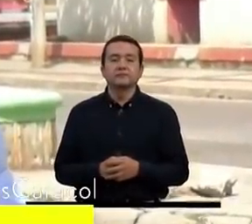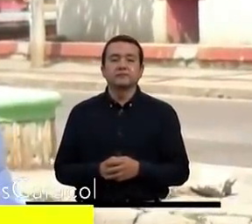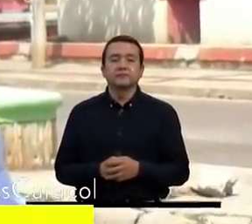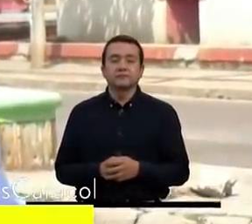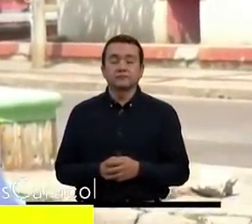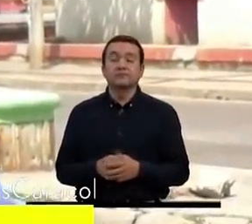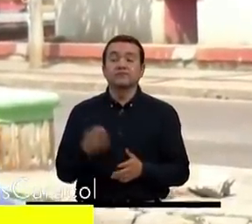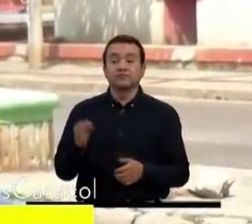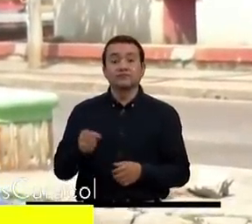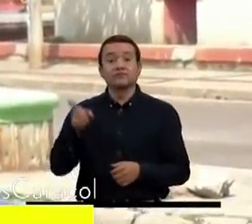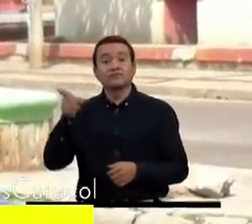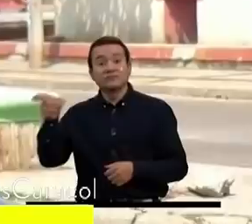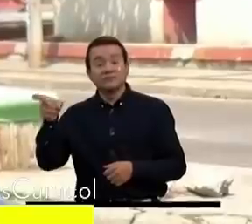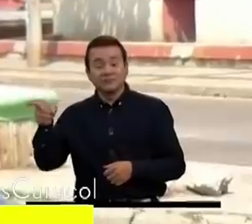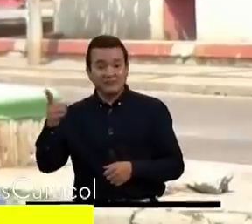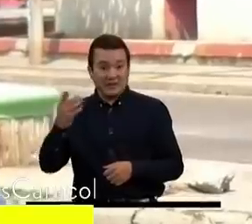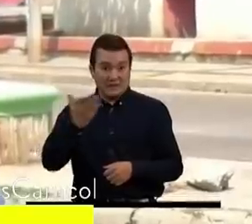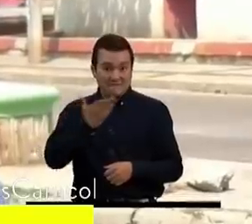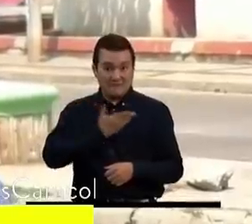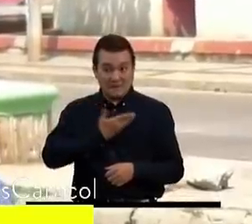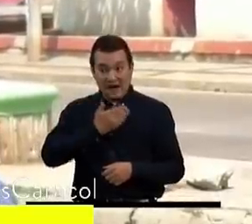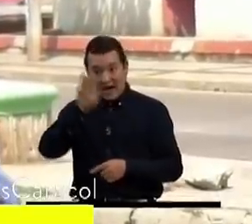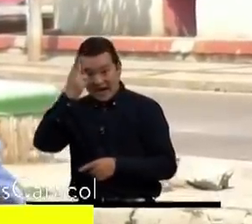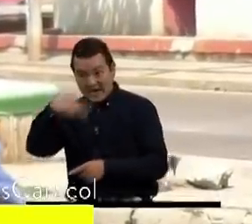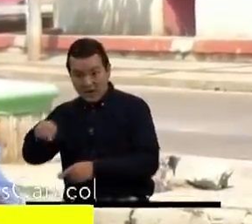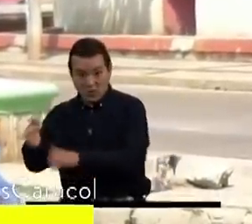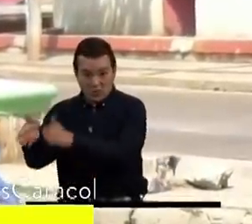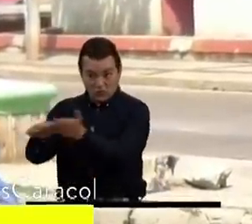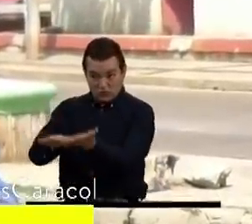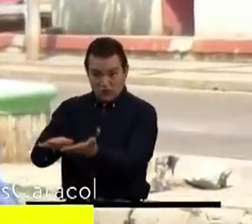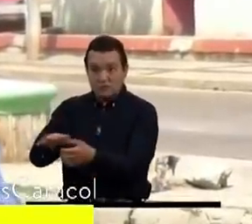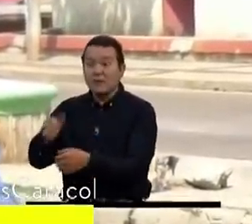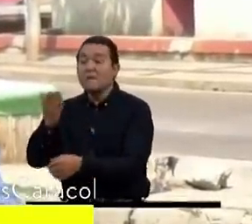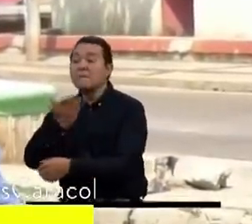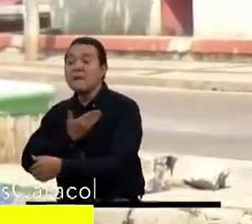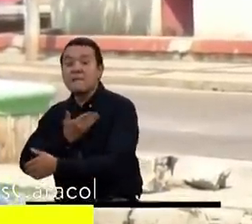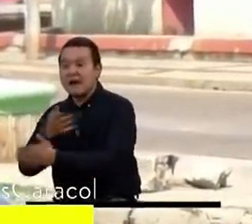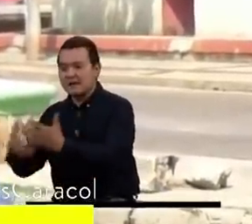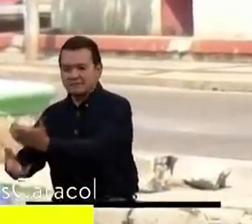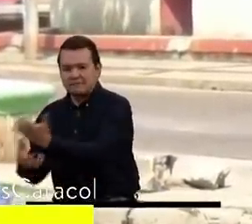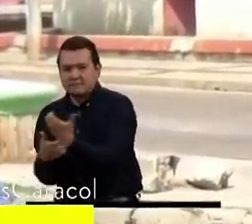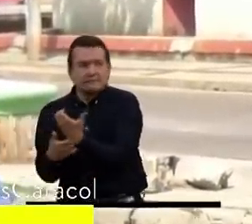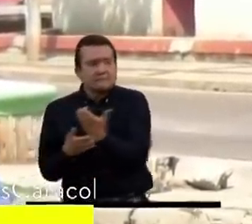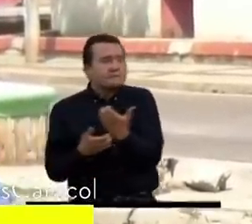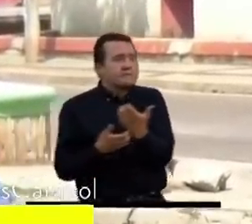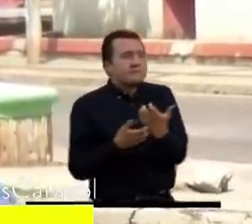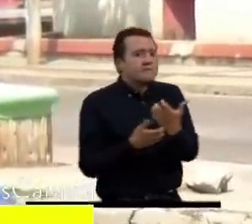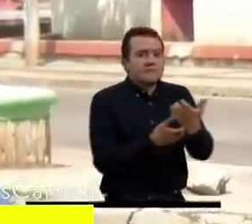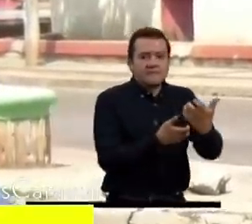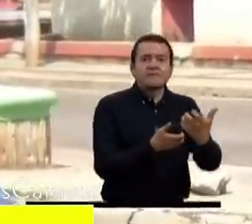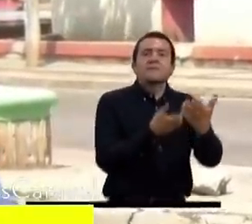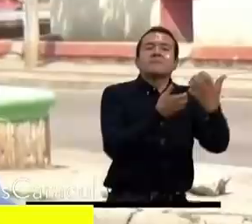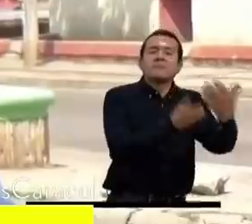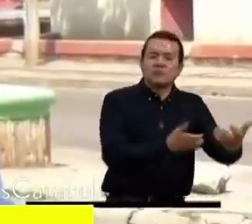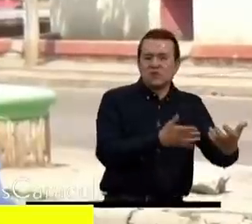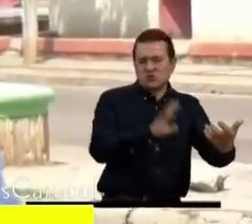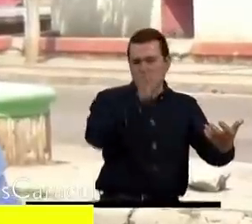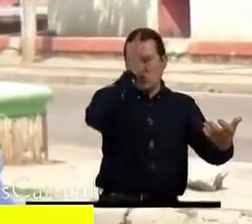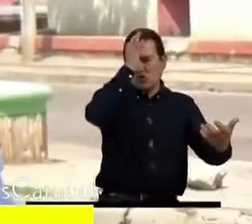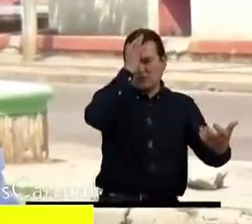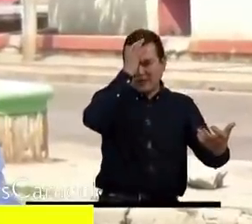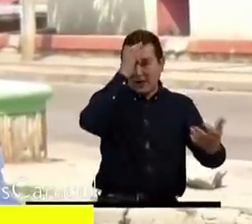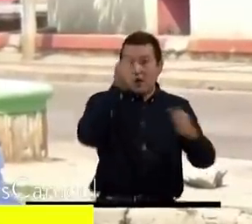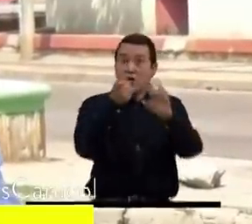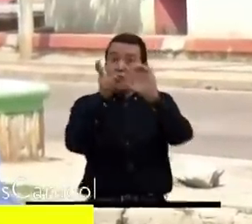La madre de ese pequeño habría llevado hasta el niño hasta un centro asistencial aquí al sur del departamento de La Guajira. Ahí